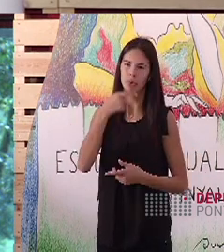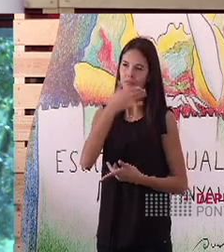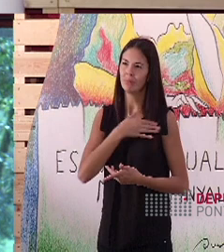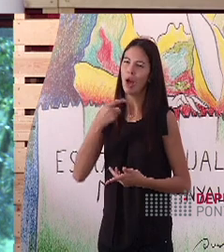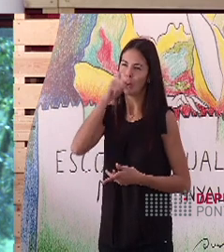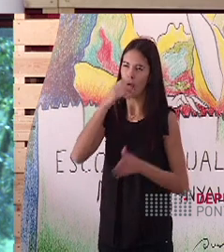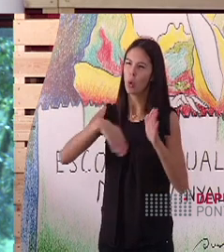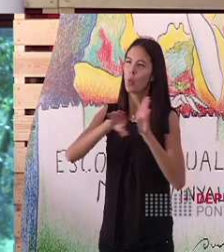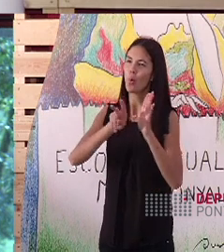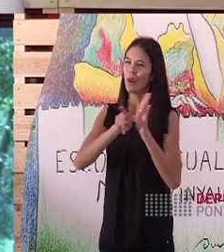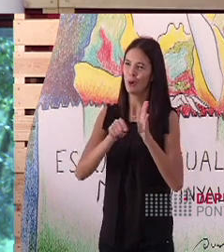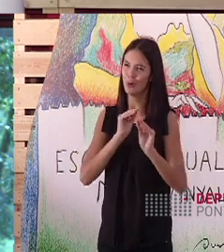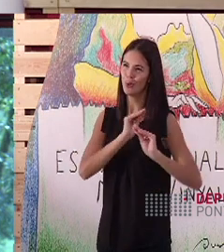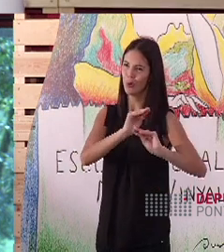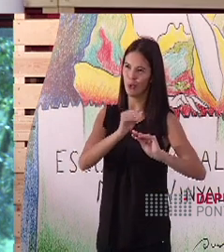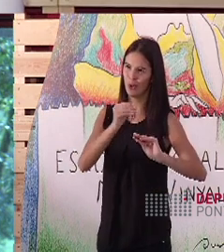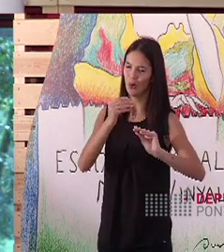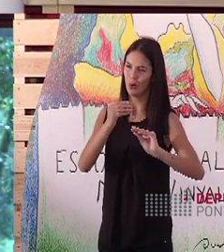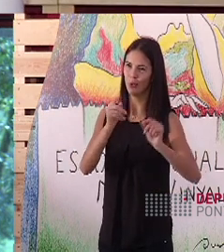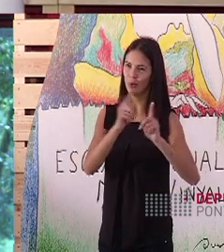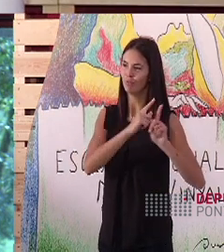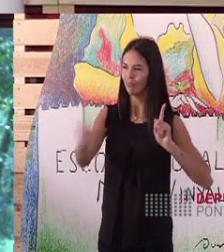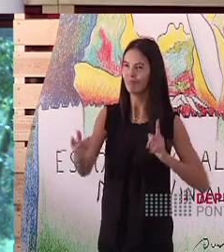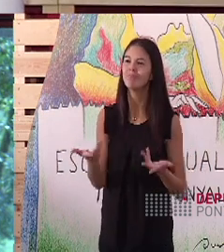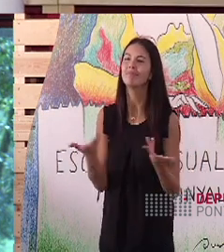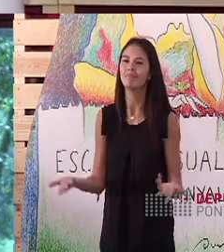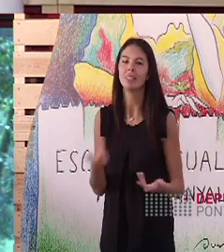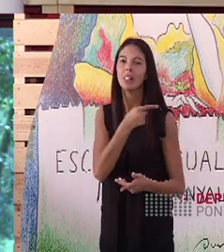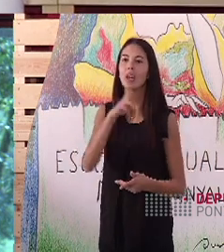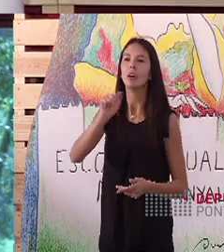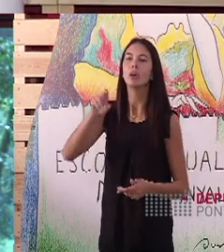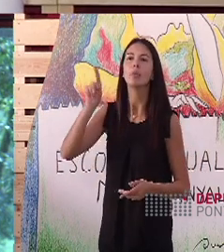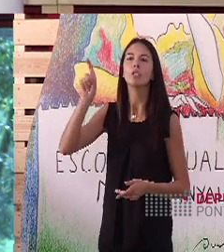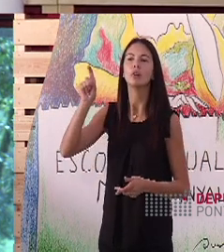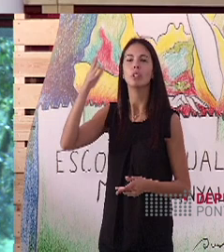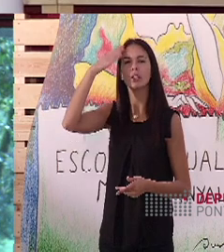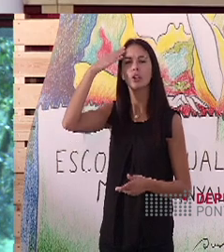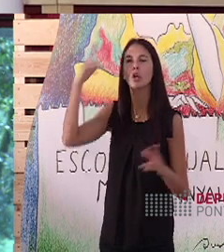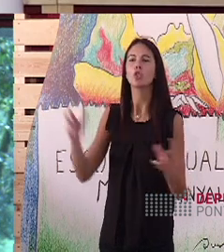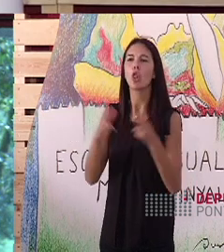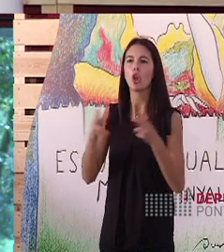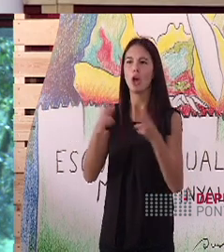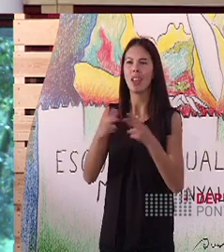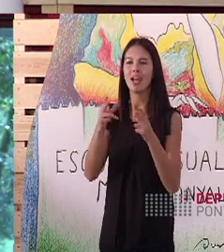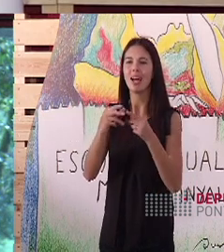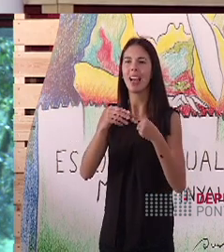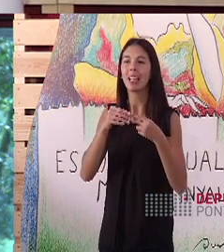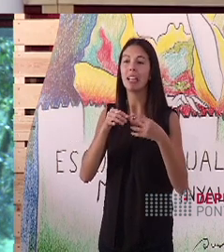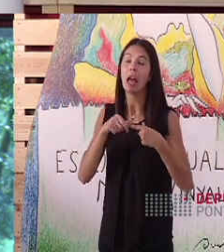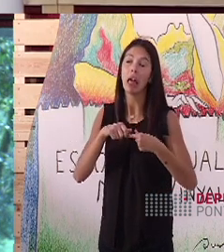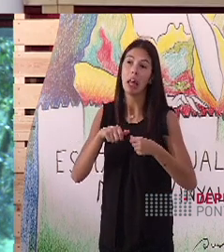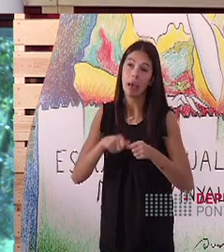pouco o seu currículo e a seva longa traxectoria. Rosa é profesora titular de Socioloxía do Xénero da Universidade da